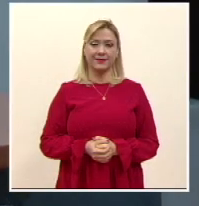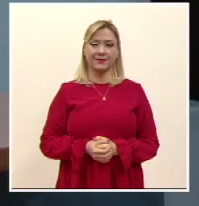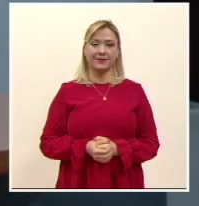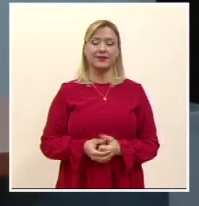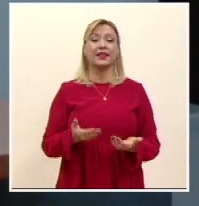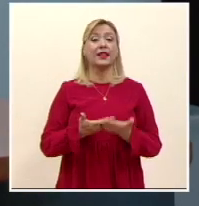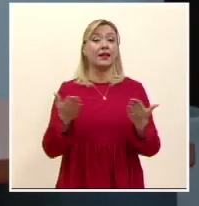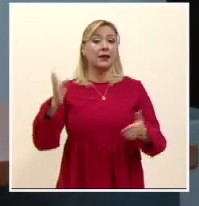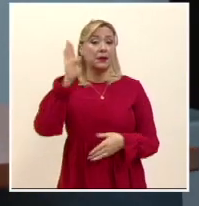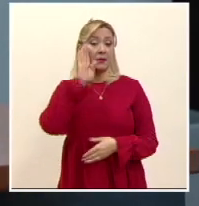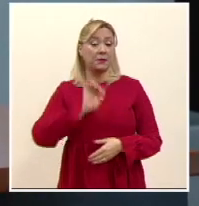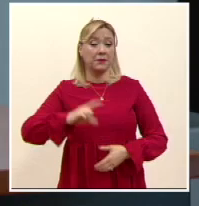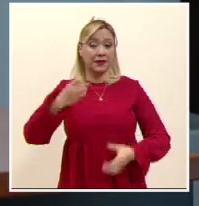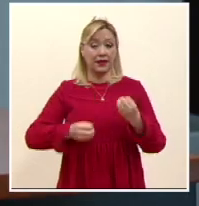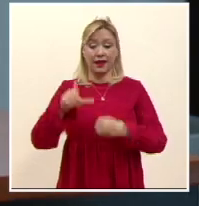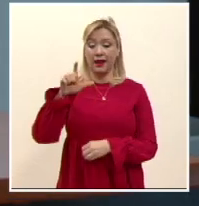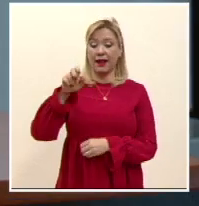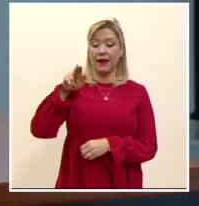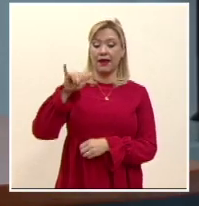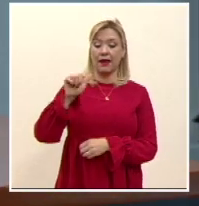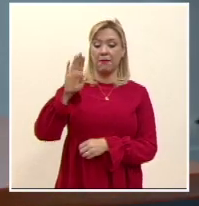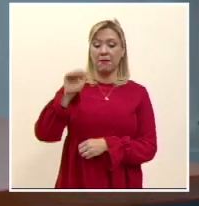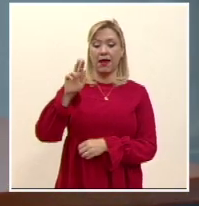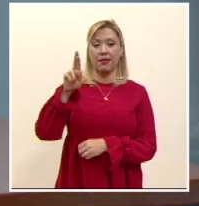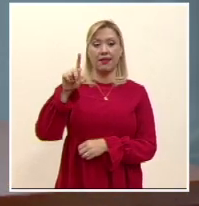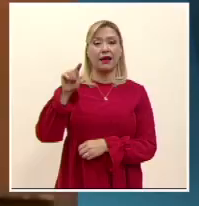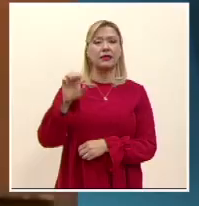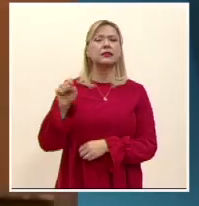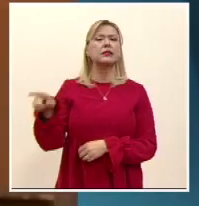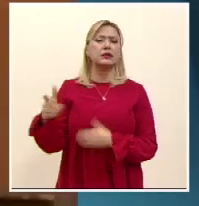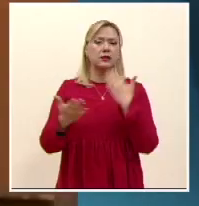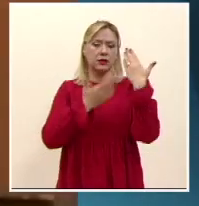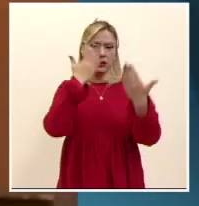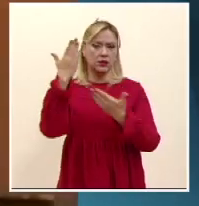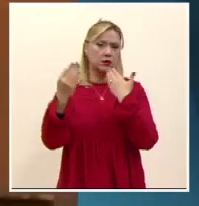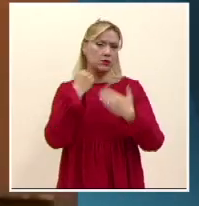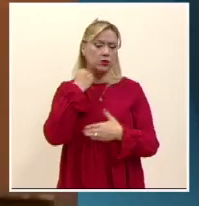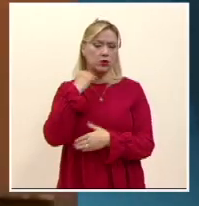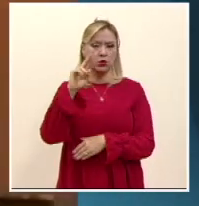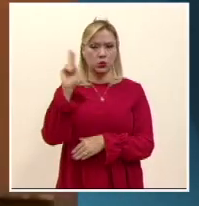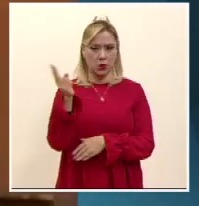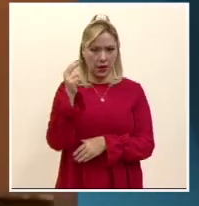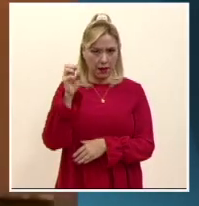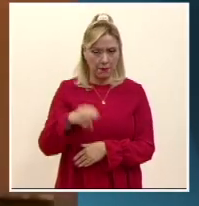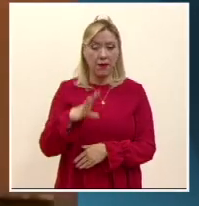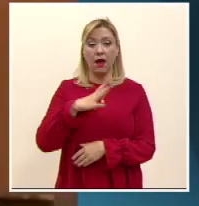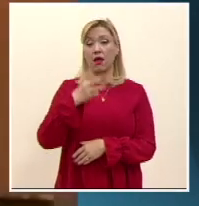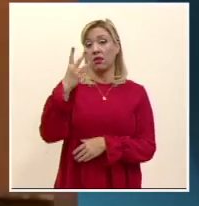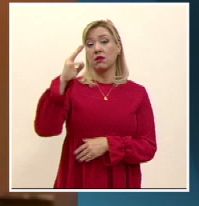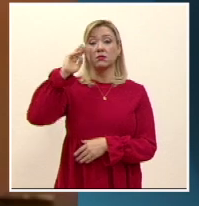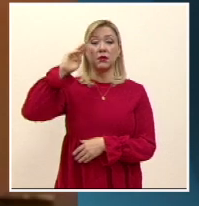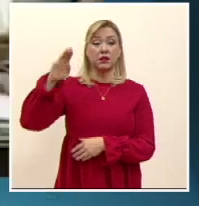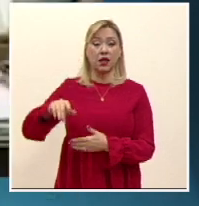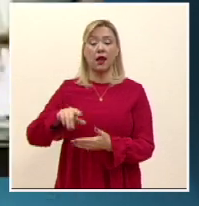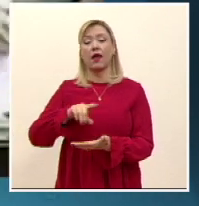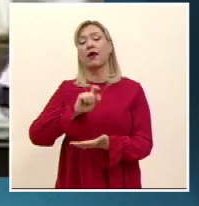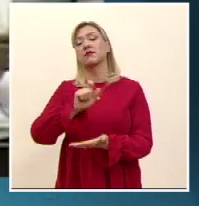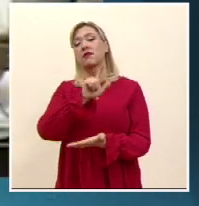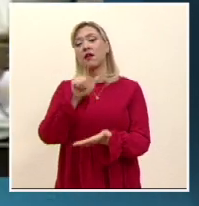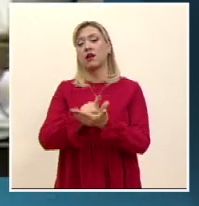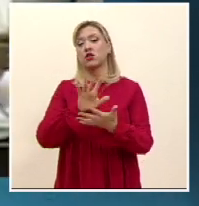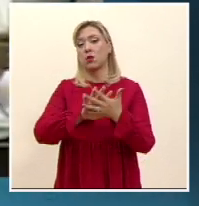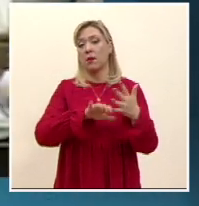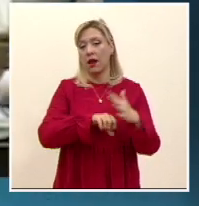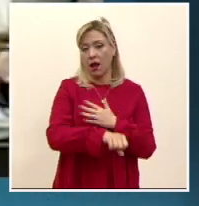La ministra Lenia Batres es licenciada en Derecho por la UNAM. Cuenta con 3 maestrías en Derecho Penal, Estudios de la